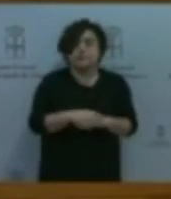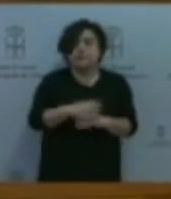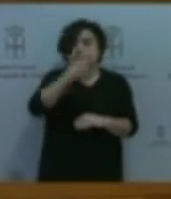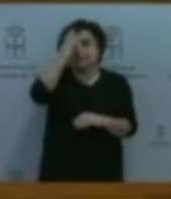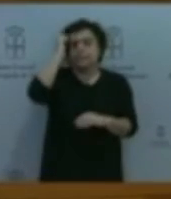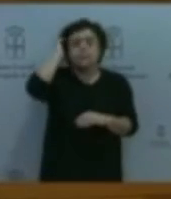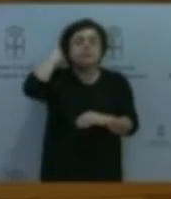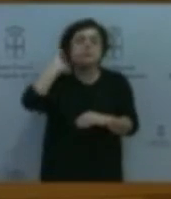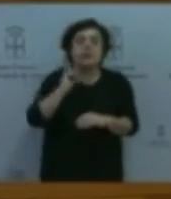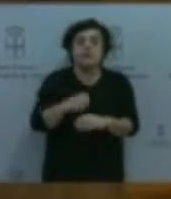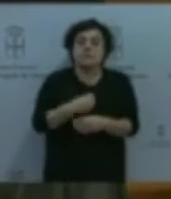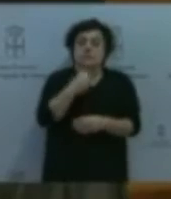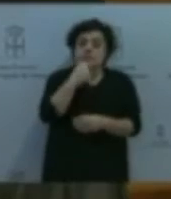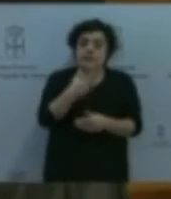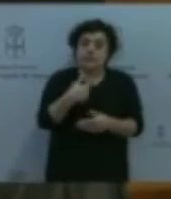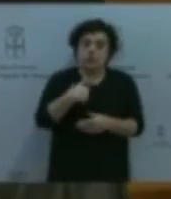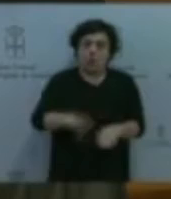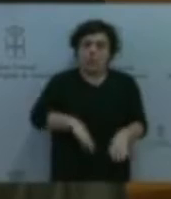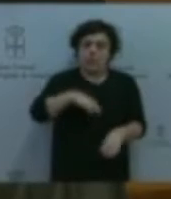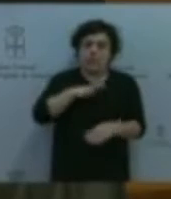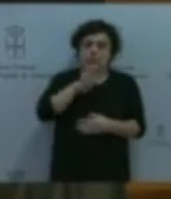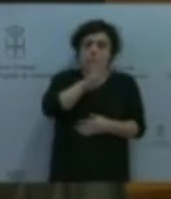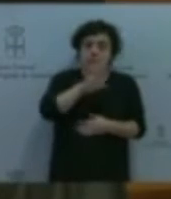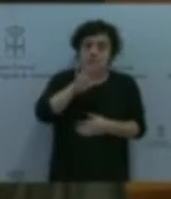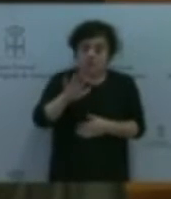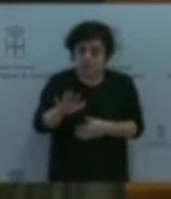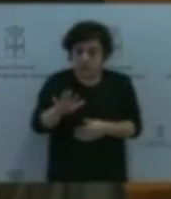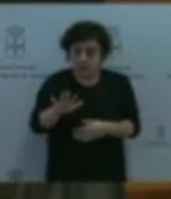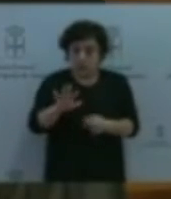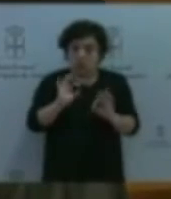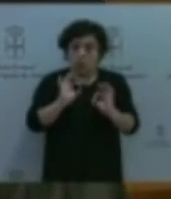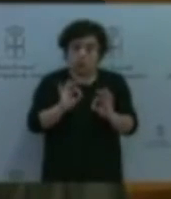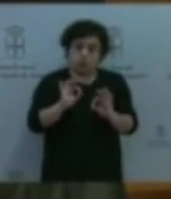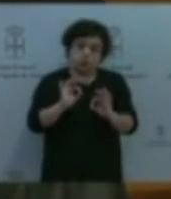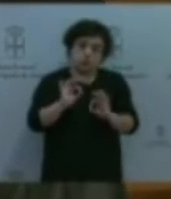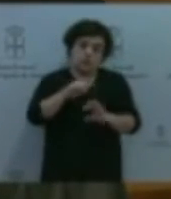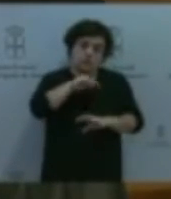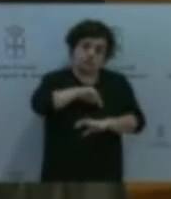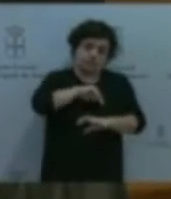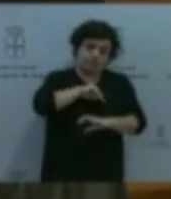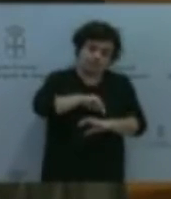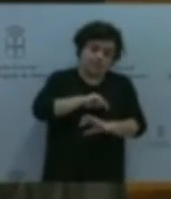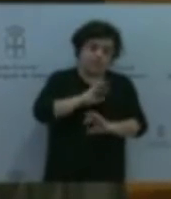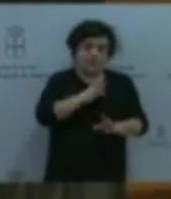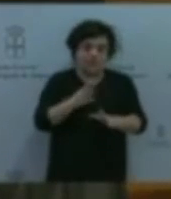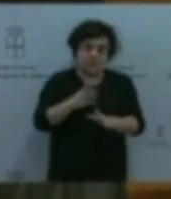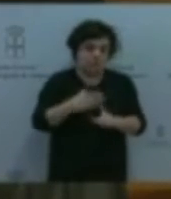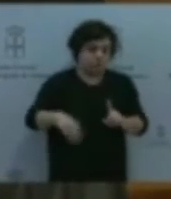45 años, mis dilemas morales hace tiempo que los he resuelto y tengo una ideología